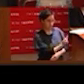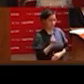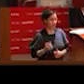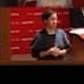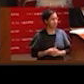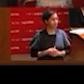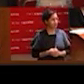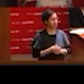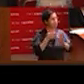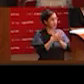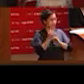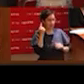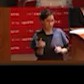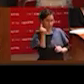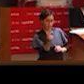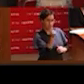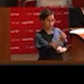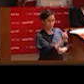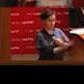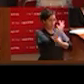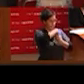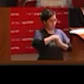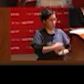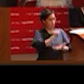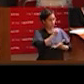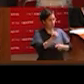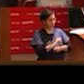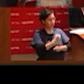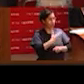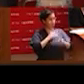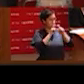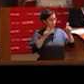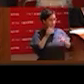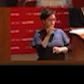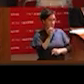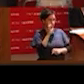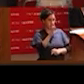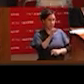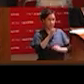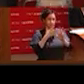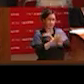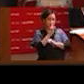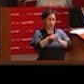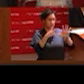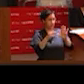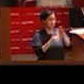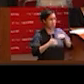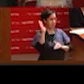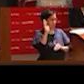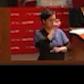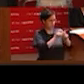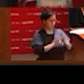todas y cada uno de las personas que hoy forman parte de la bolsa de empleo de fcc inserta más de 170,000 personas actualmente en toda